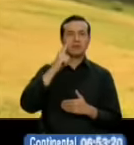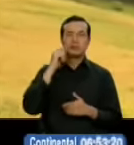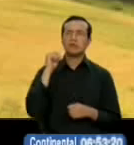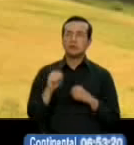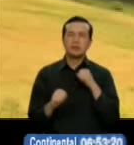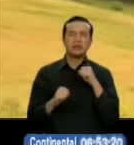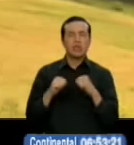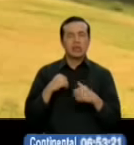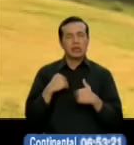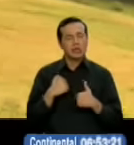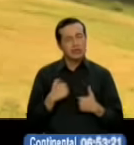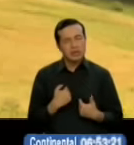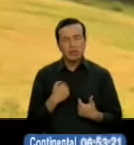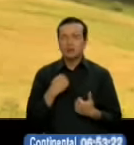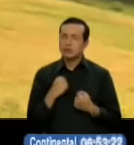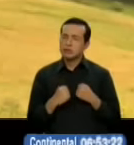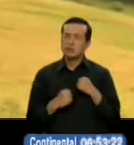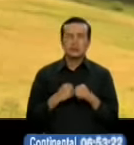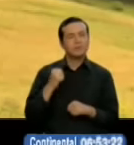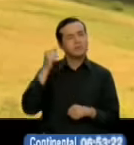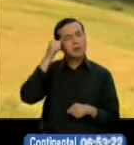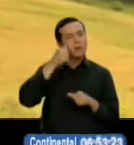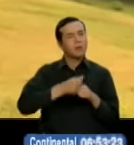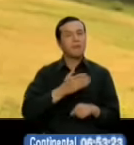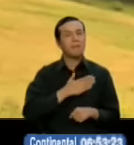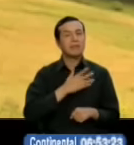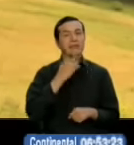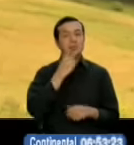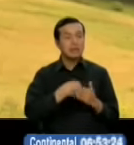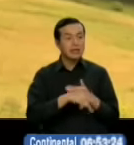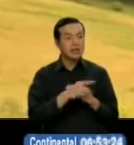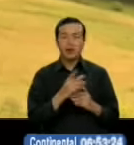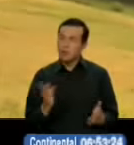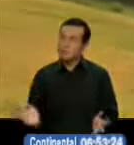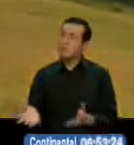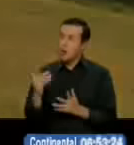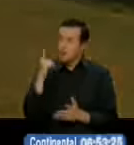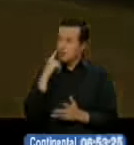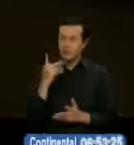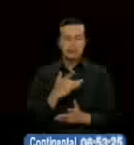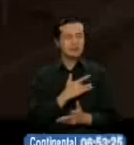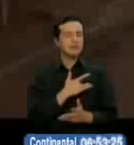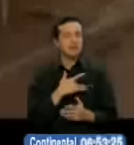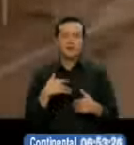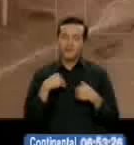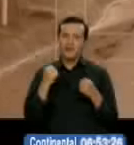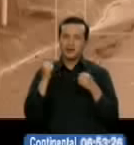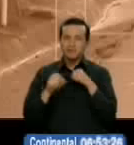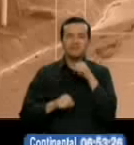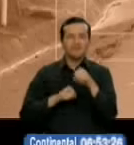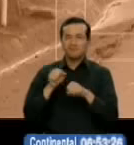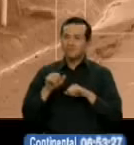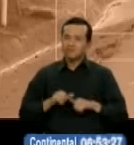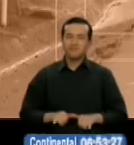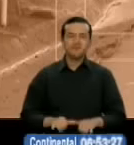puedo, recuerdo los gritos de mis hijos y eso me da más fuerzas para seguir.